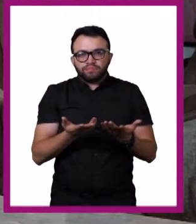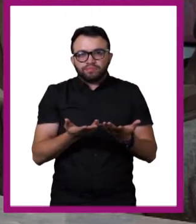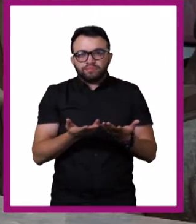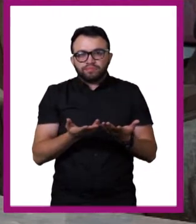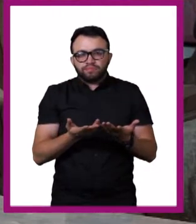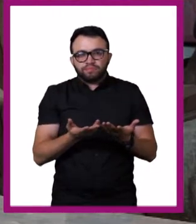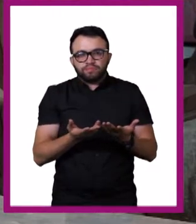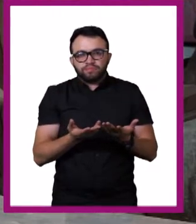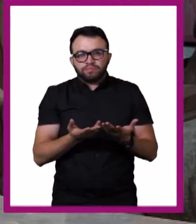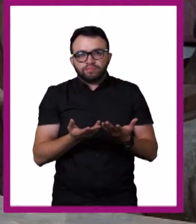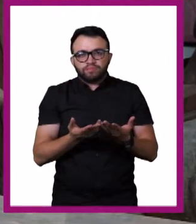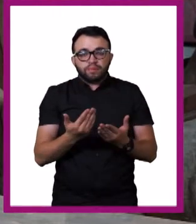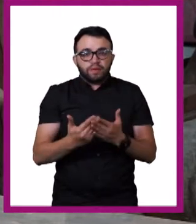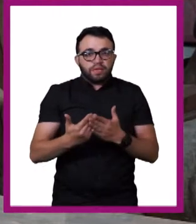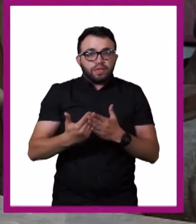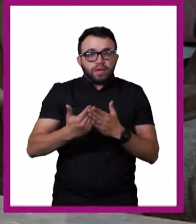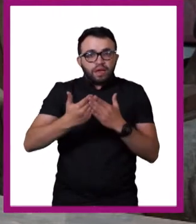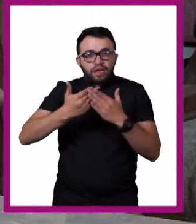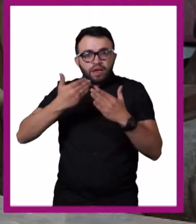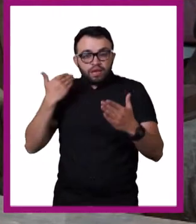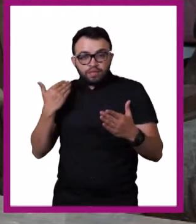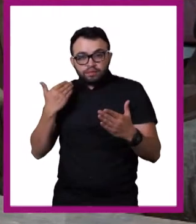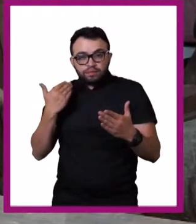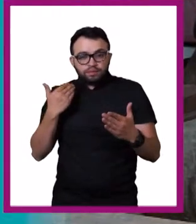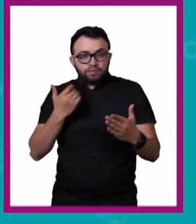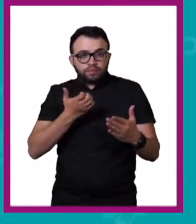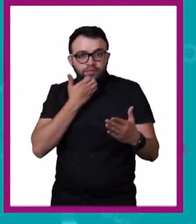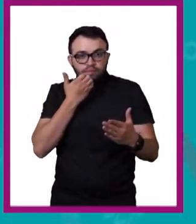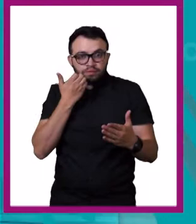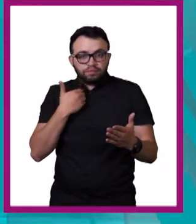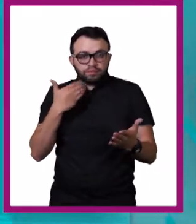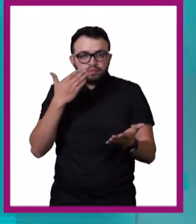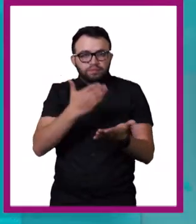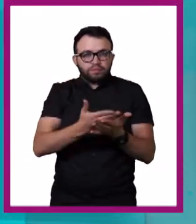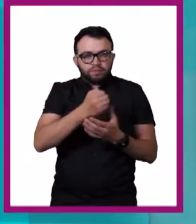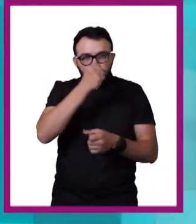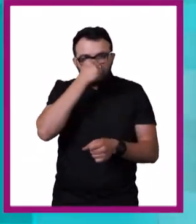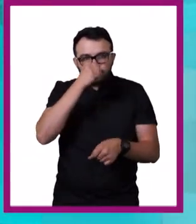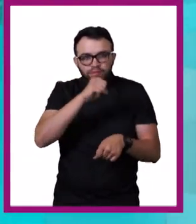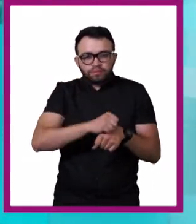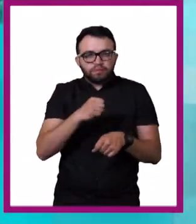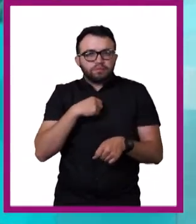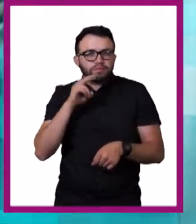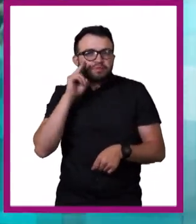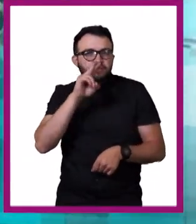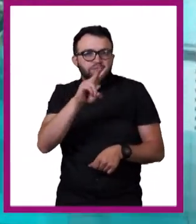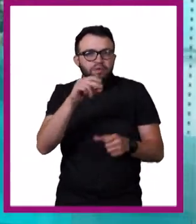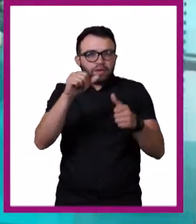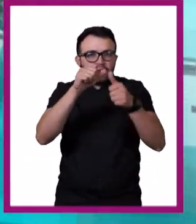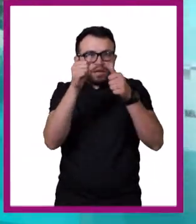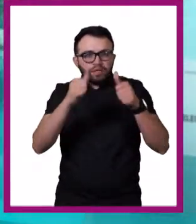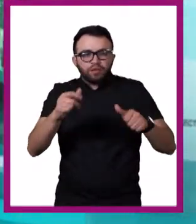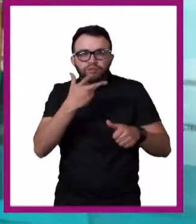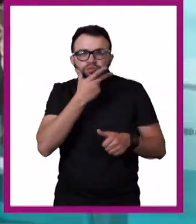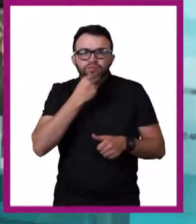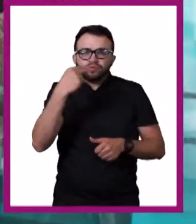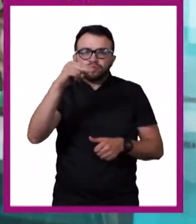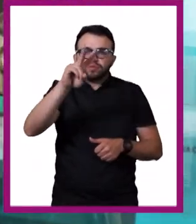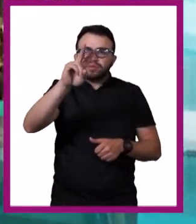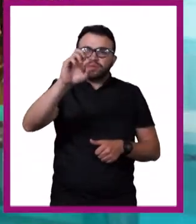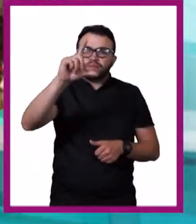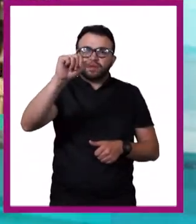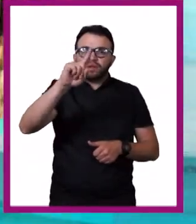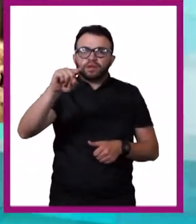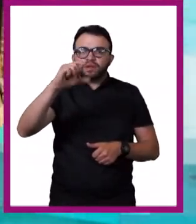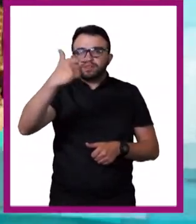Inclusive antes de la escuela, todavía en la secundaria, descubrí a Velázquez. Y el día que